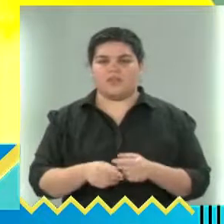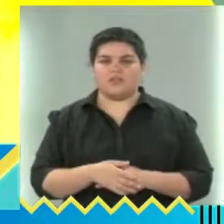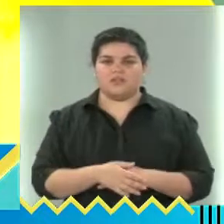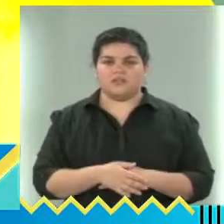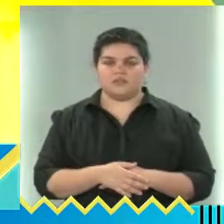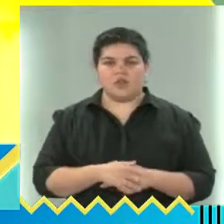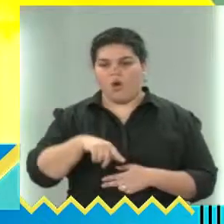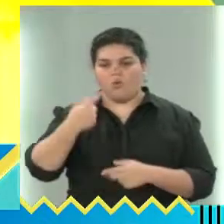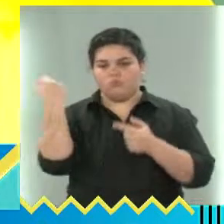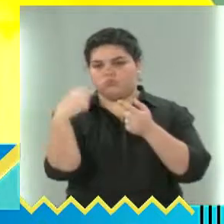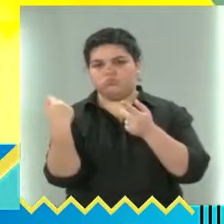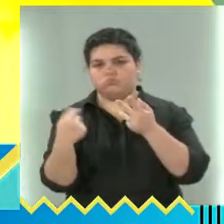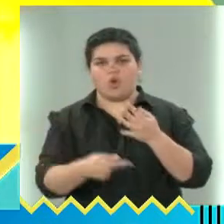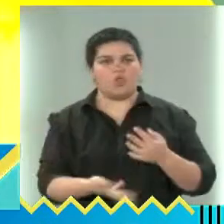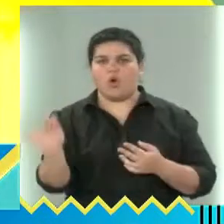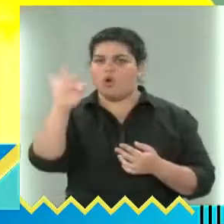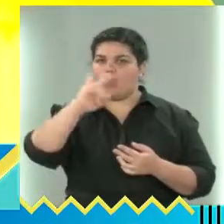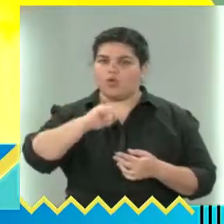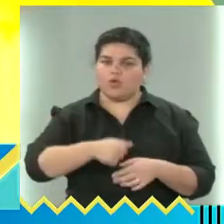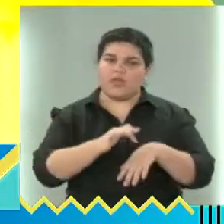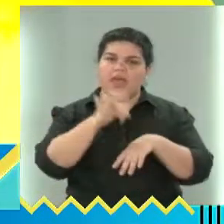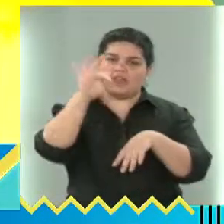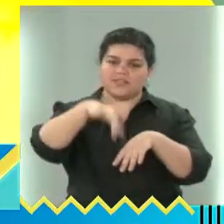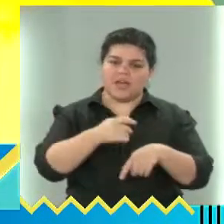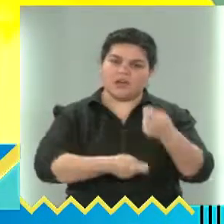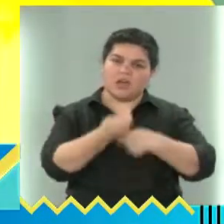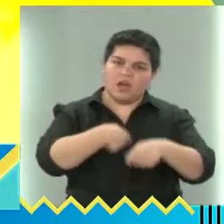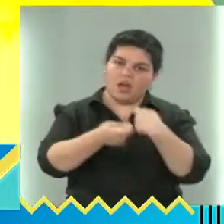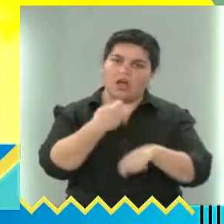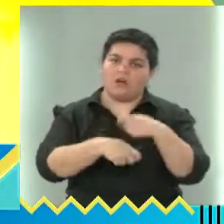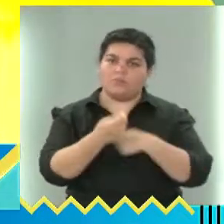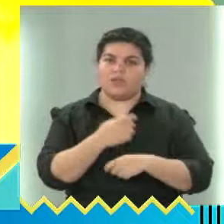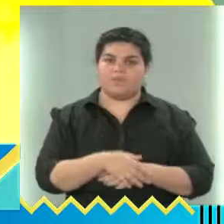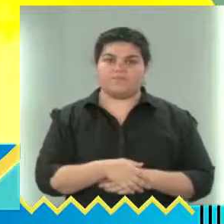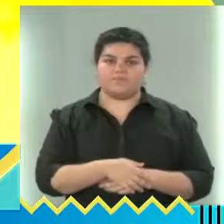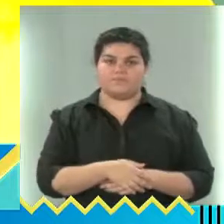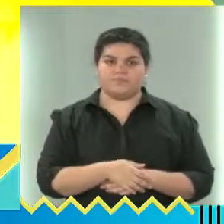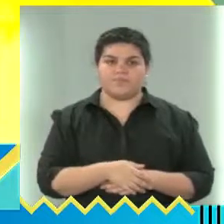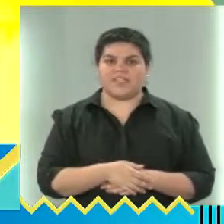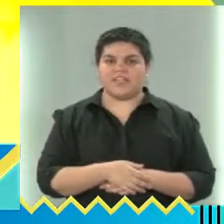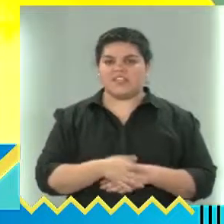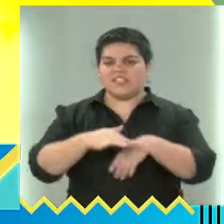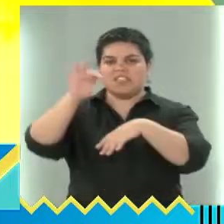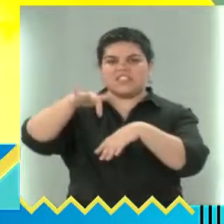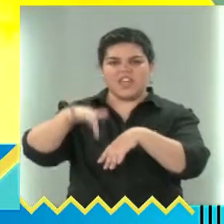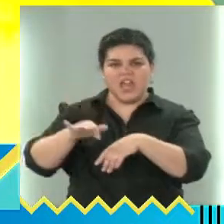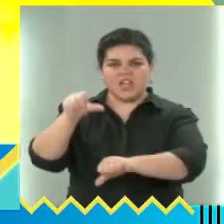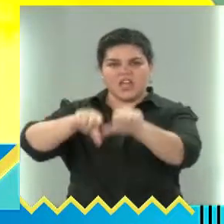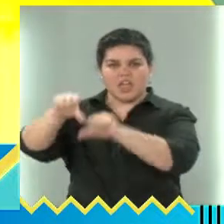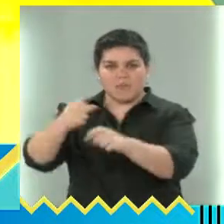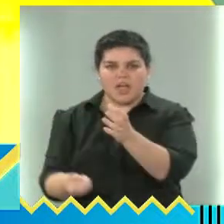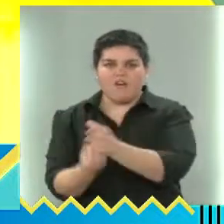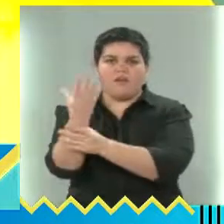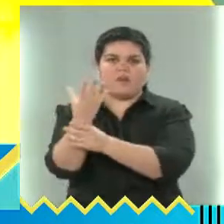requieren transfusiones todos los días. Y es algo que no la podemos obtener, no se puede fabricar. Solamente